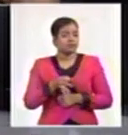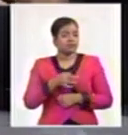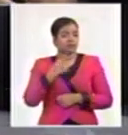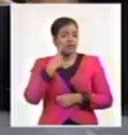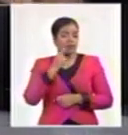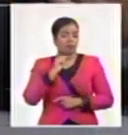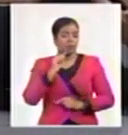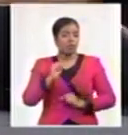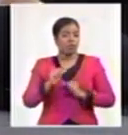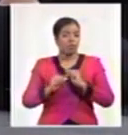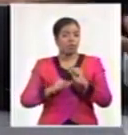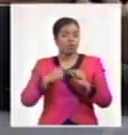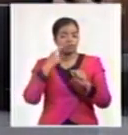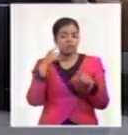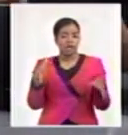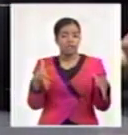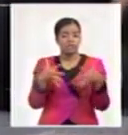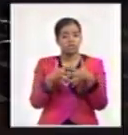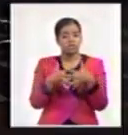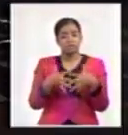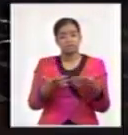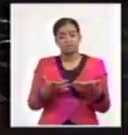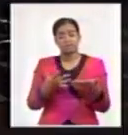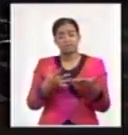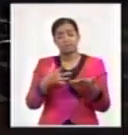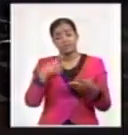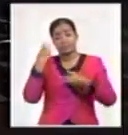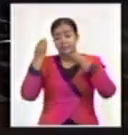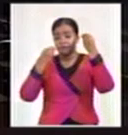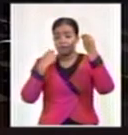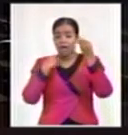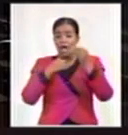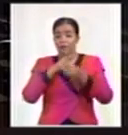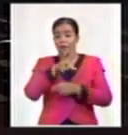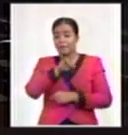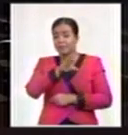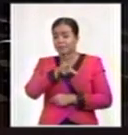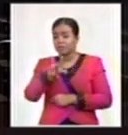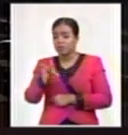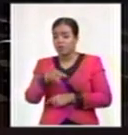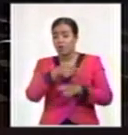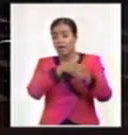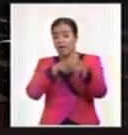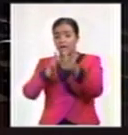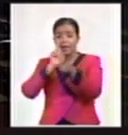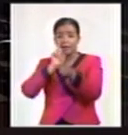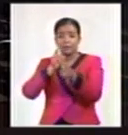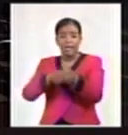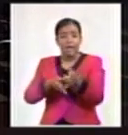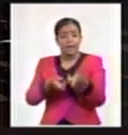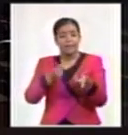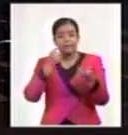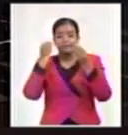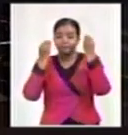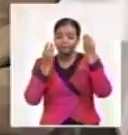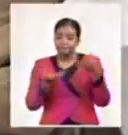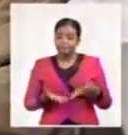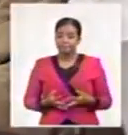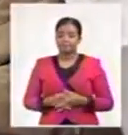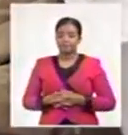en cuenta todo lo que ha pasado en el 2022, con el tema de la guerra en Ucrania? Mira, yo creo